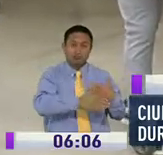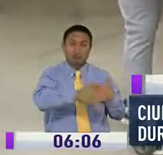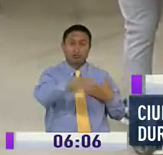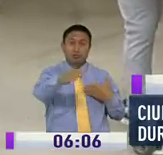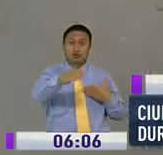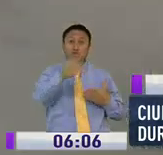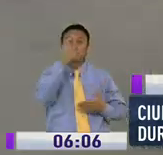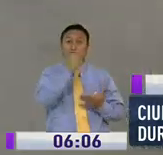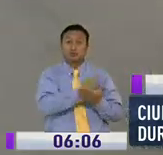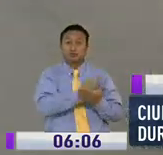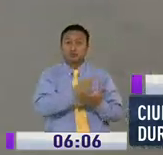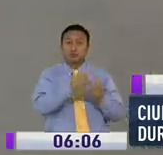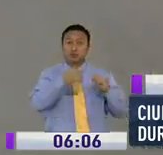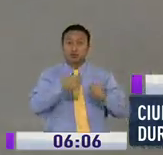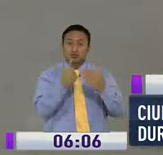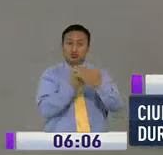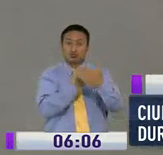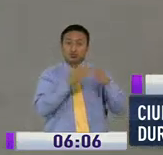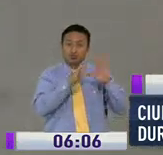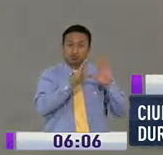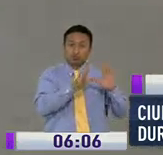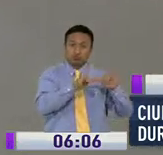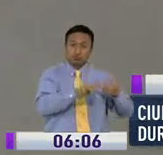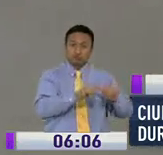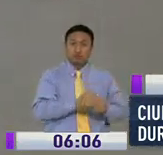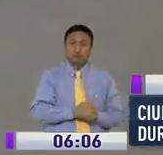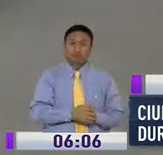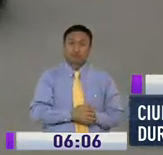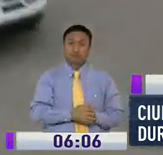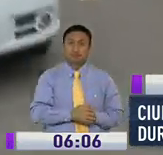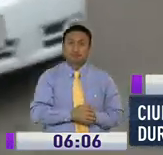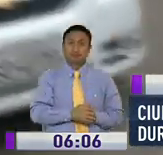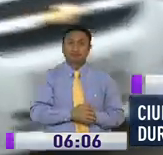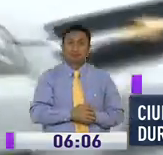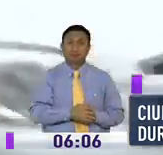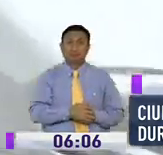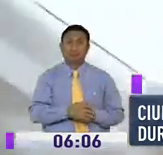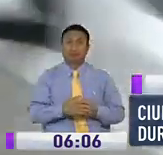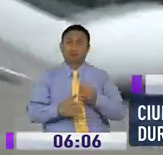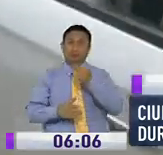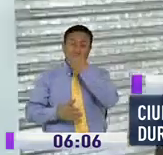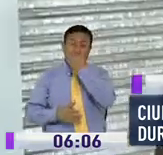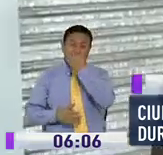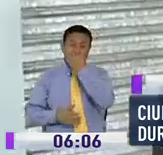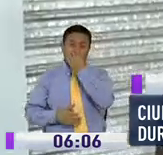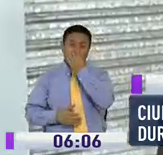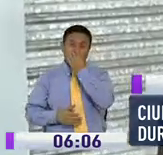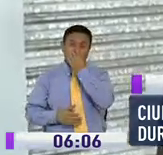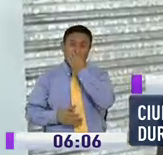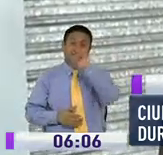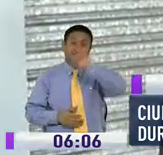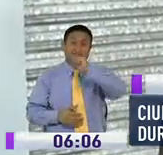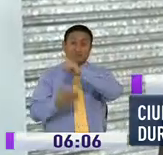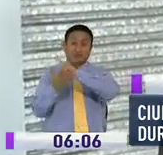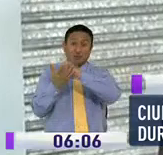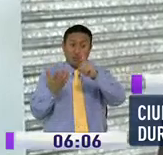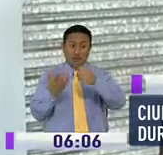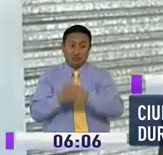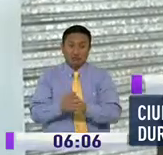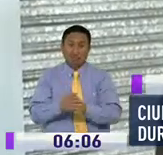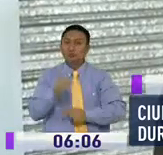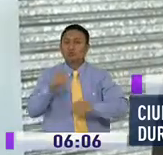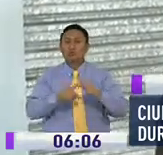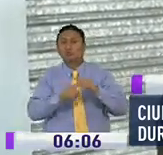nueva semana de aislamiento, sin ausencia de los víveres del diario. Sí, para la semana, porque no podemos